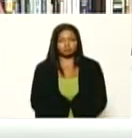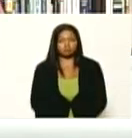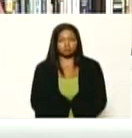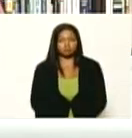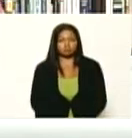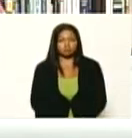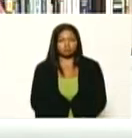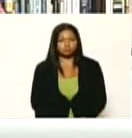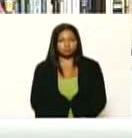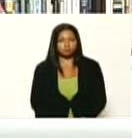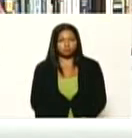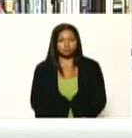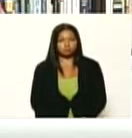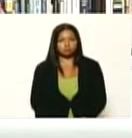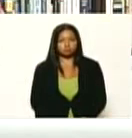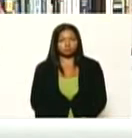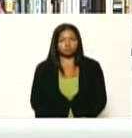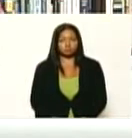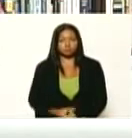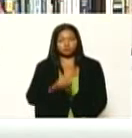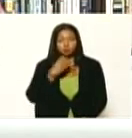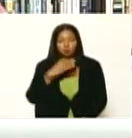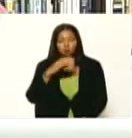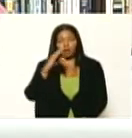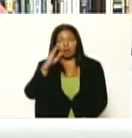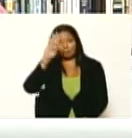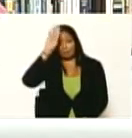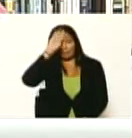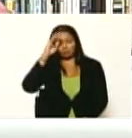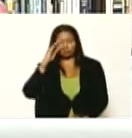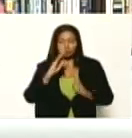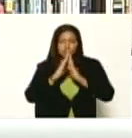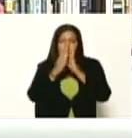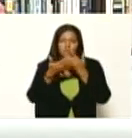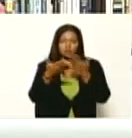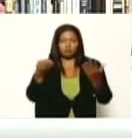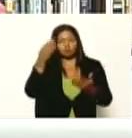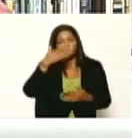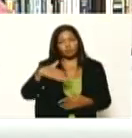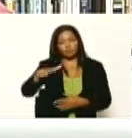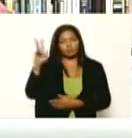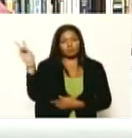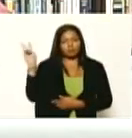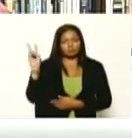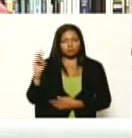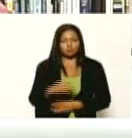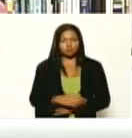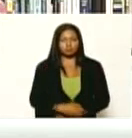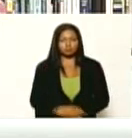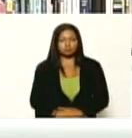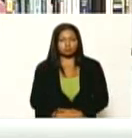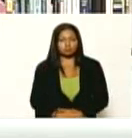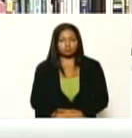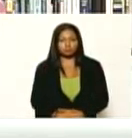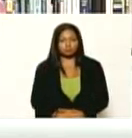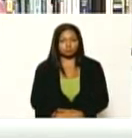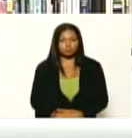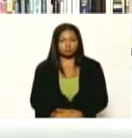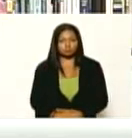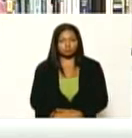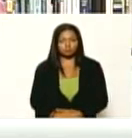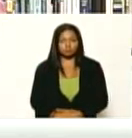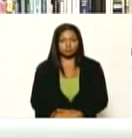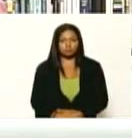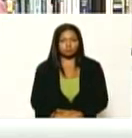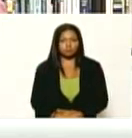Bueno, al Papa Francisco le mandamos las oraciones de todo el pueblo de Venezuela y le pedimos a